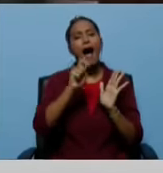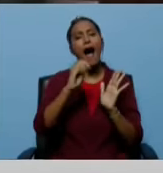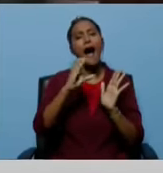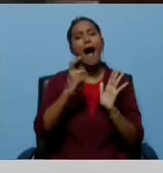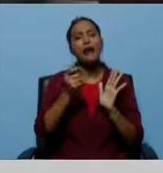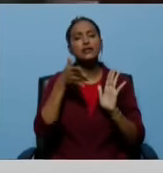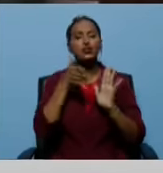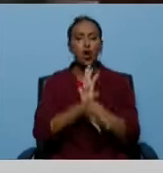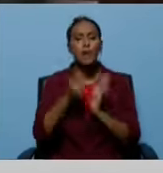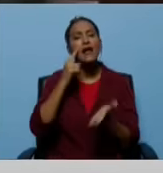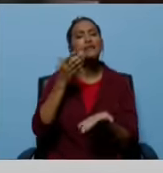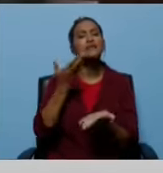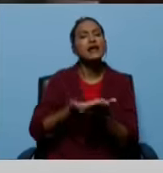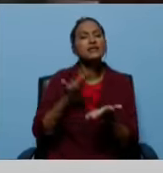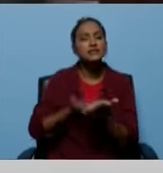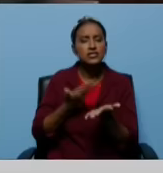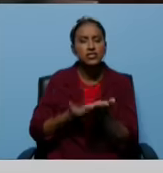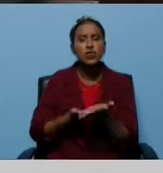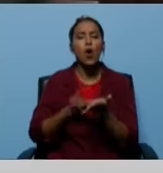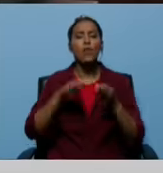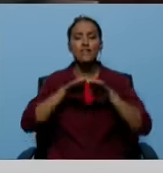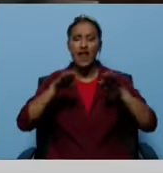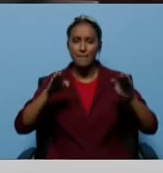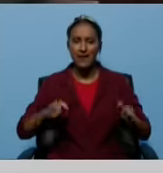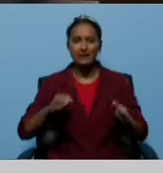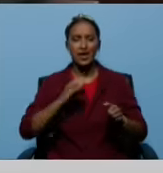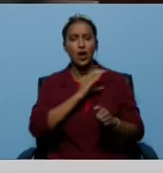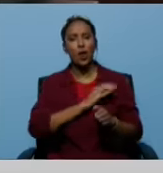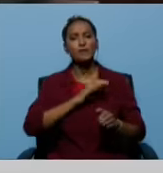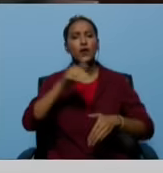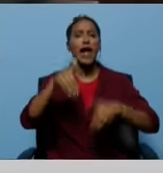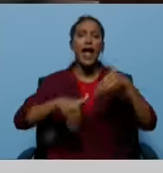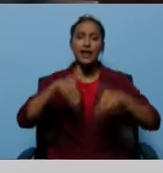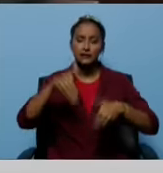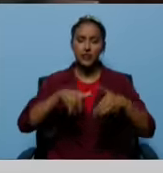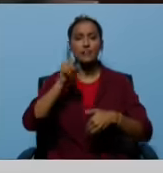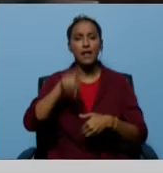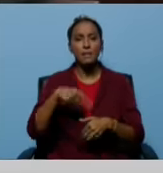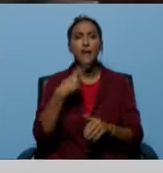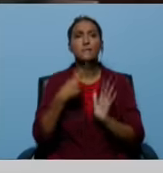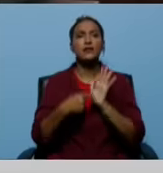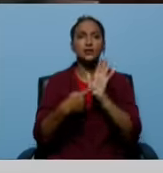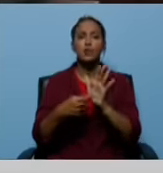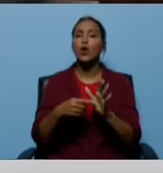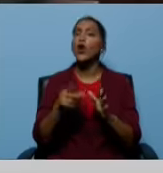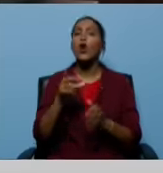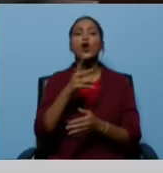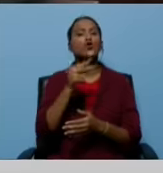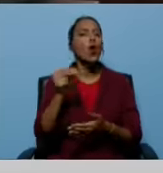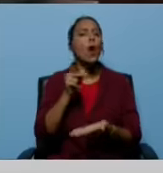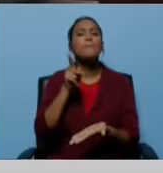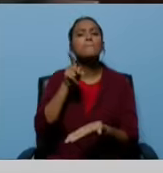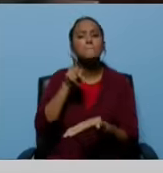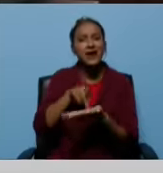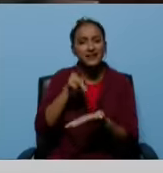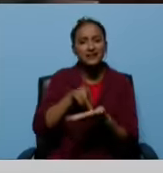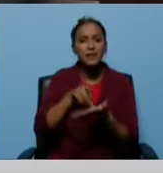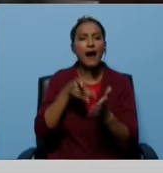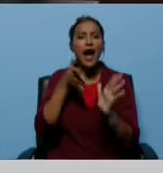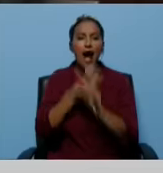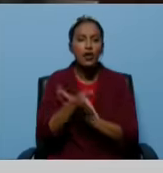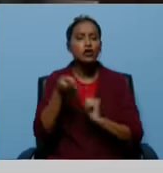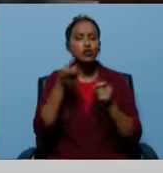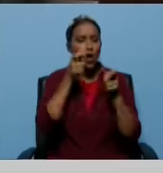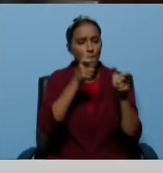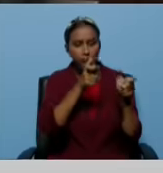mesas ni listados de testigos, llegando incluso a sostener que no participaron en el proceso de traslado y resguardo de